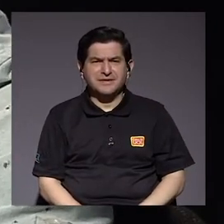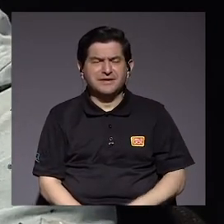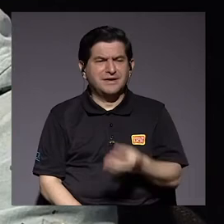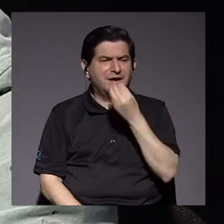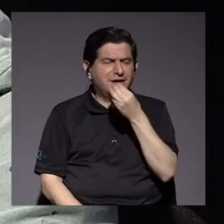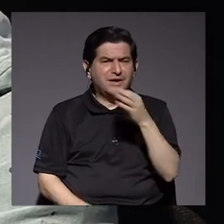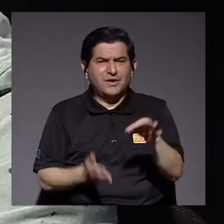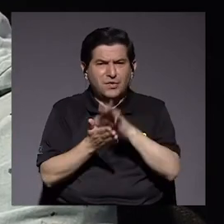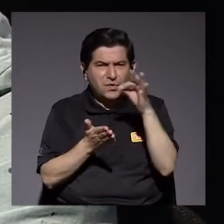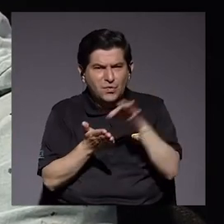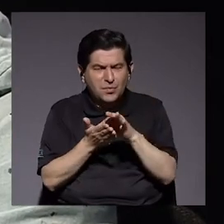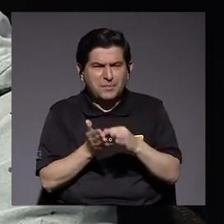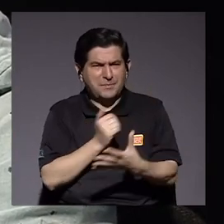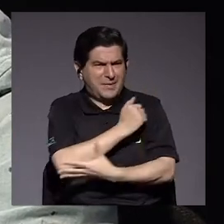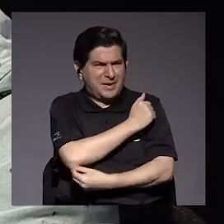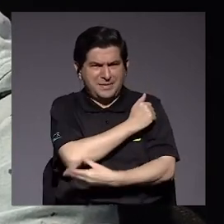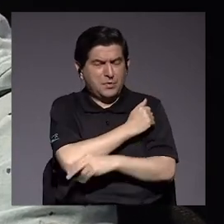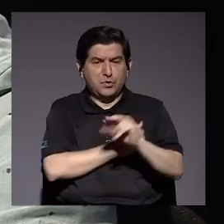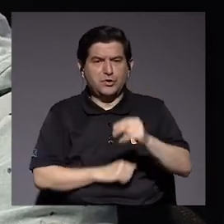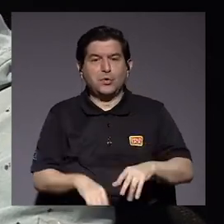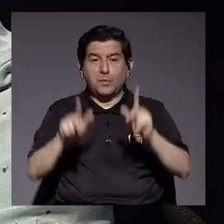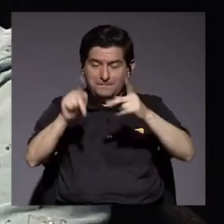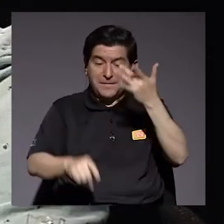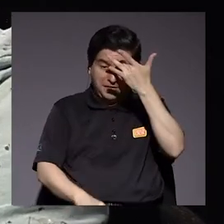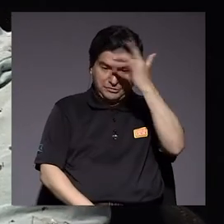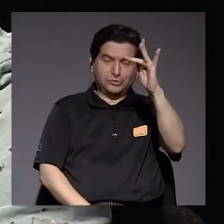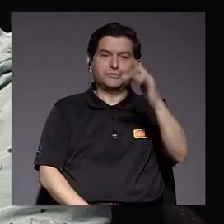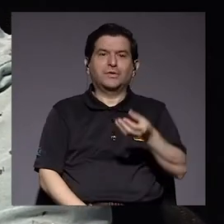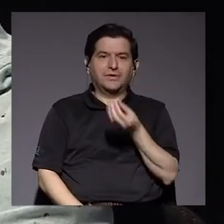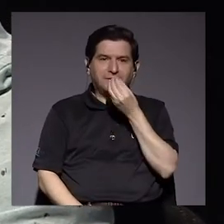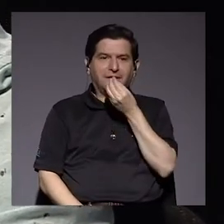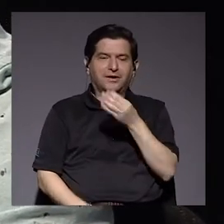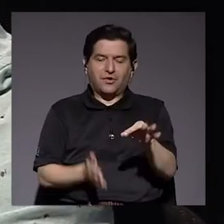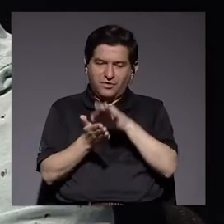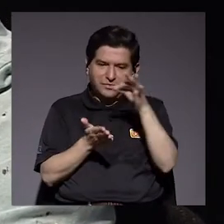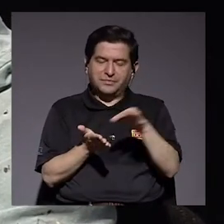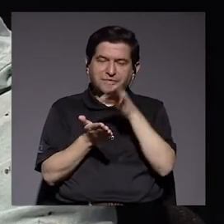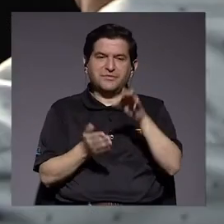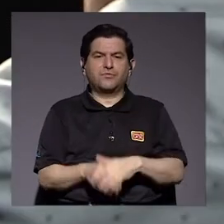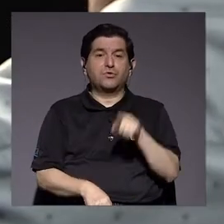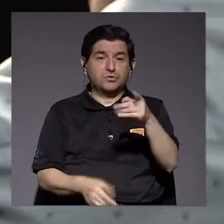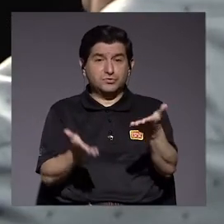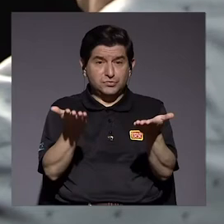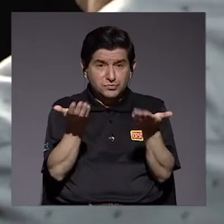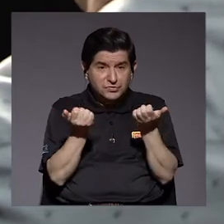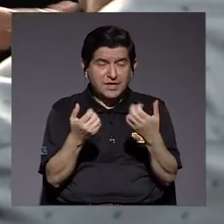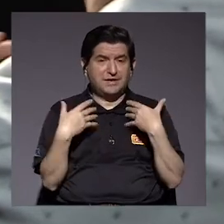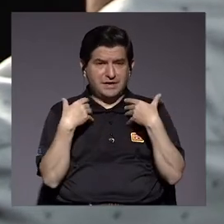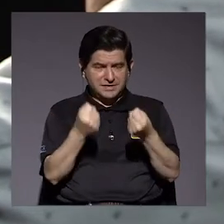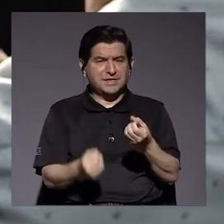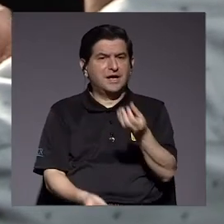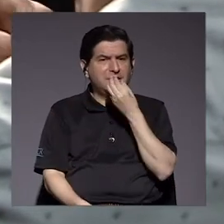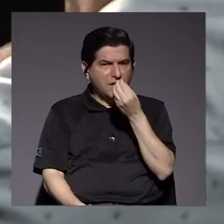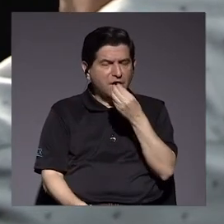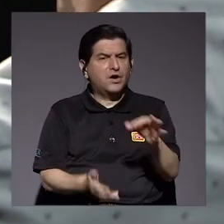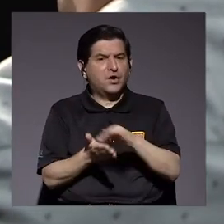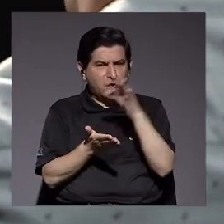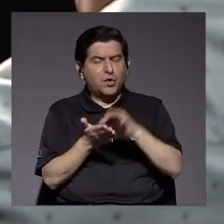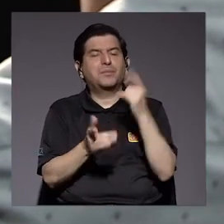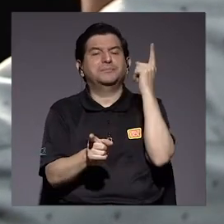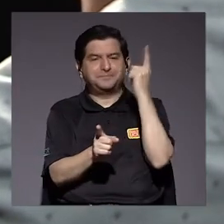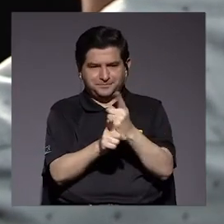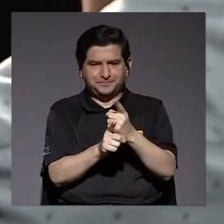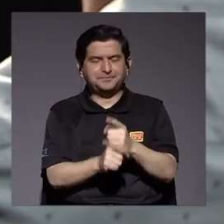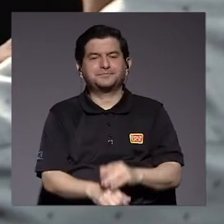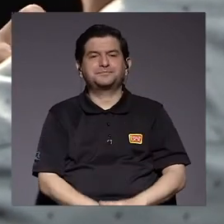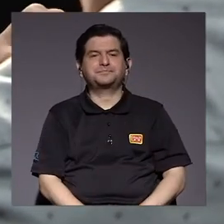el consumir frijoles es de pobres, yo diría que es de inteligentes más bien consumir frijoles. Entonces, si usted quiere estar saludable, tiene que comer frijoles.